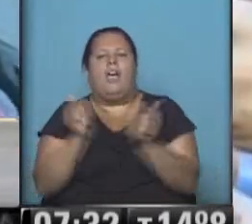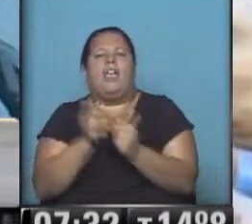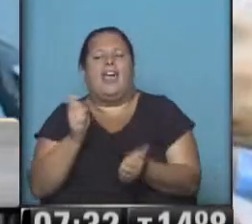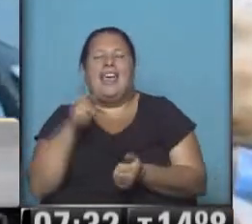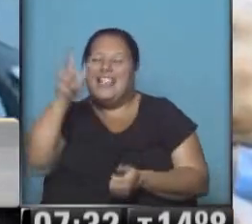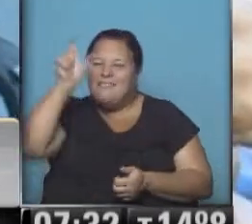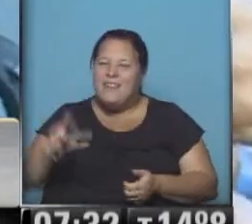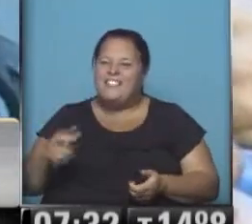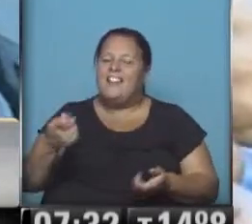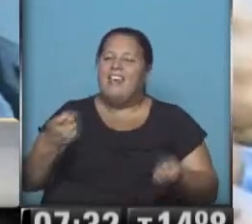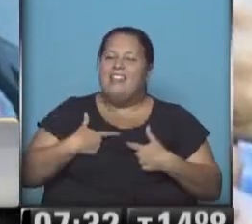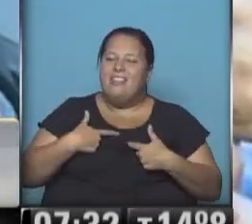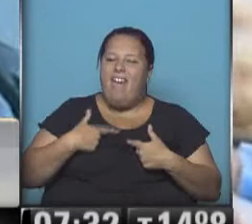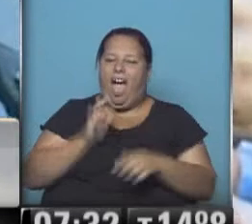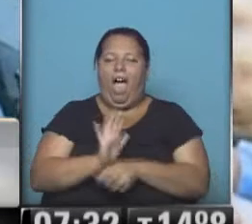mí estos tipos me ponen